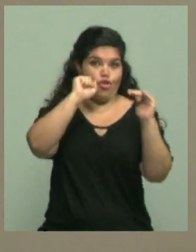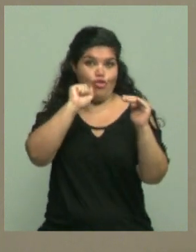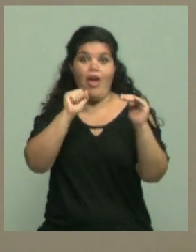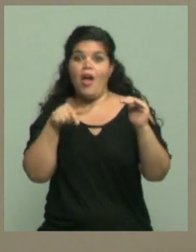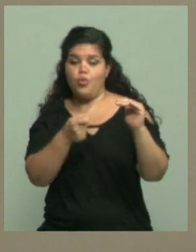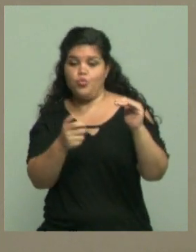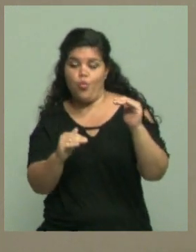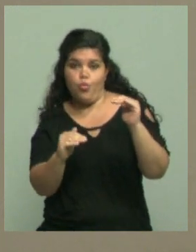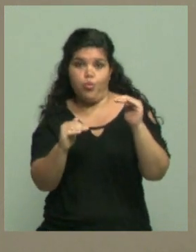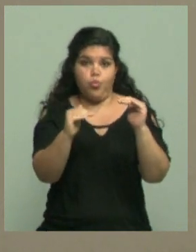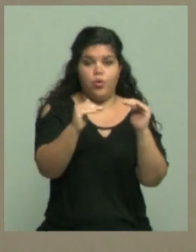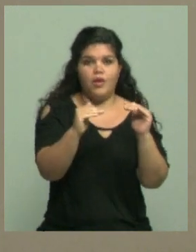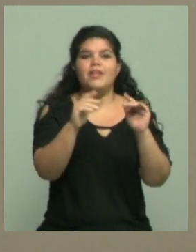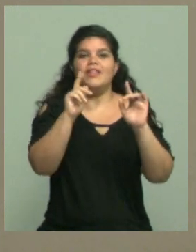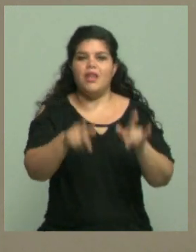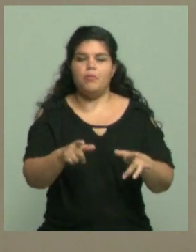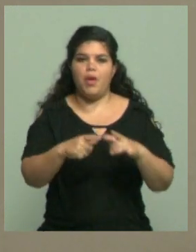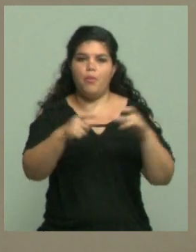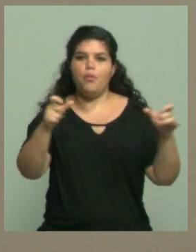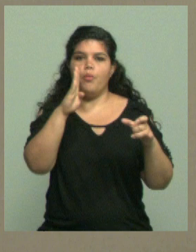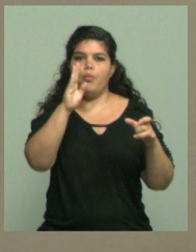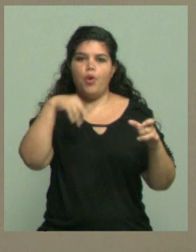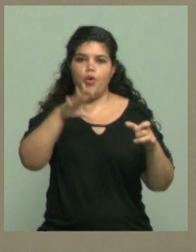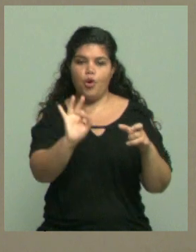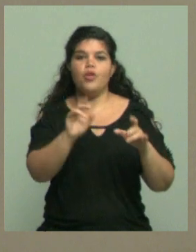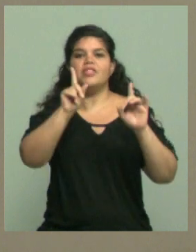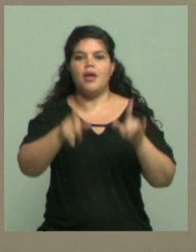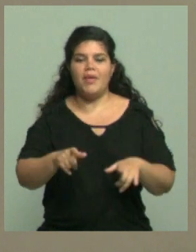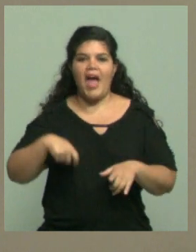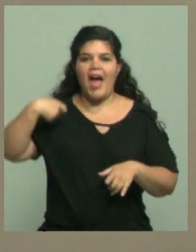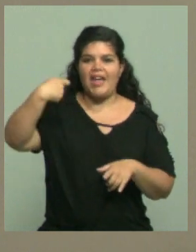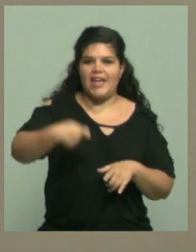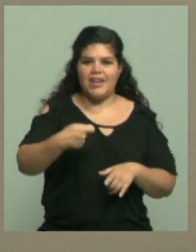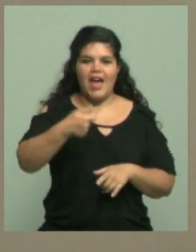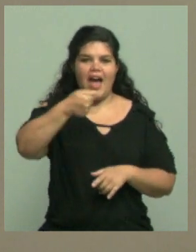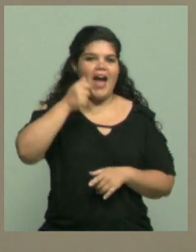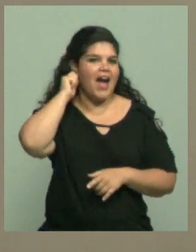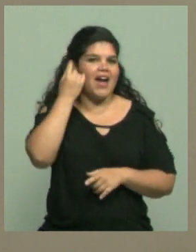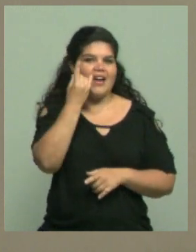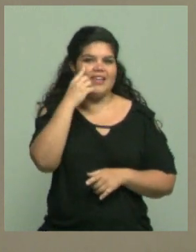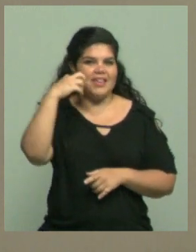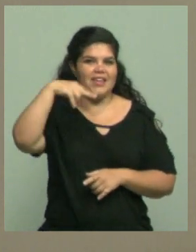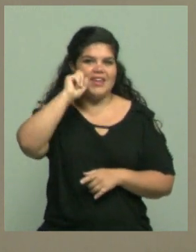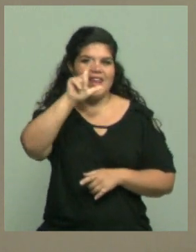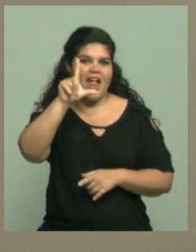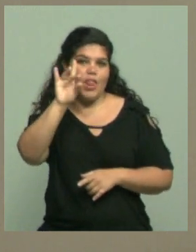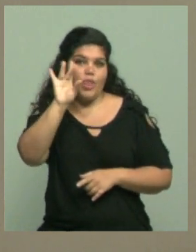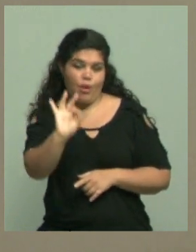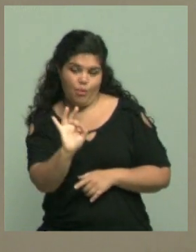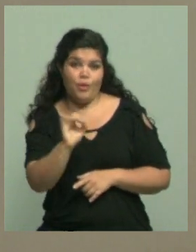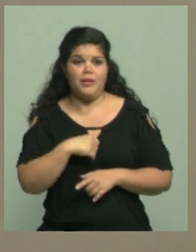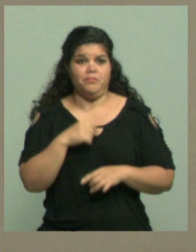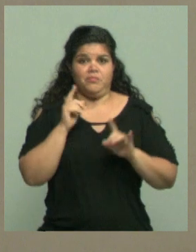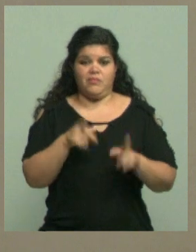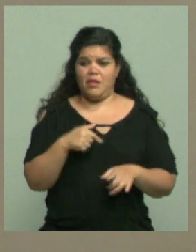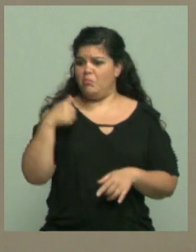cobro del aguinaldo, lo cual para muchas personas significa un alivio, ¿no?, frente a una pérdida del poder adquisitivo que no ha